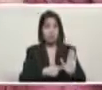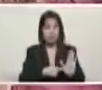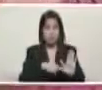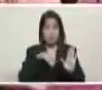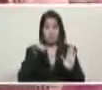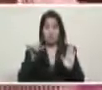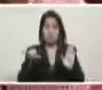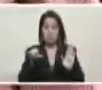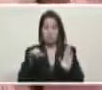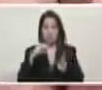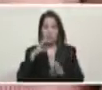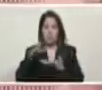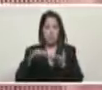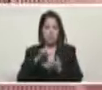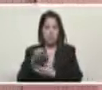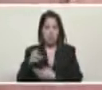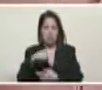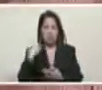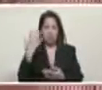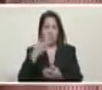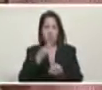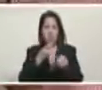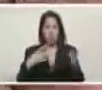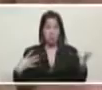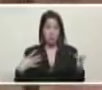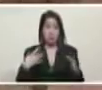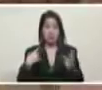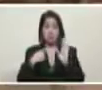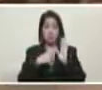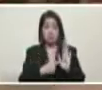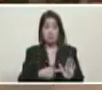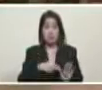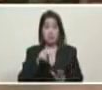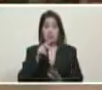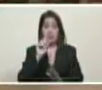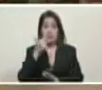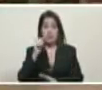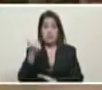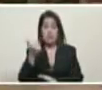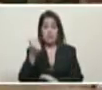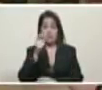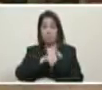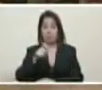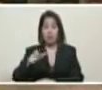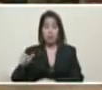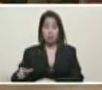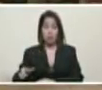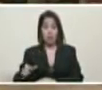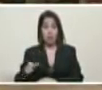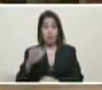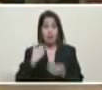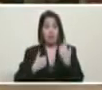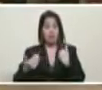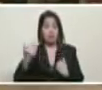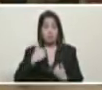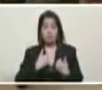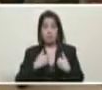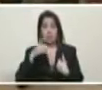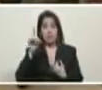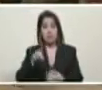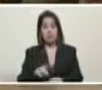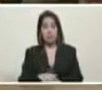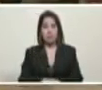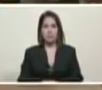ocurrido también lamentablemente resultaron heridos 10 sargento primero de la Martínez Guardia Nacional Bolívar, Bolivariana.